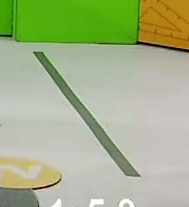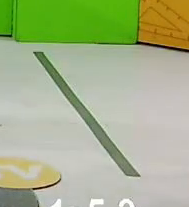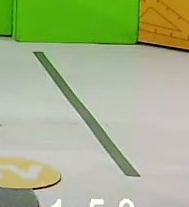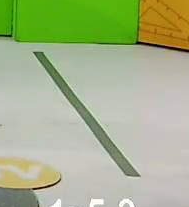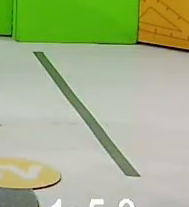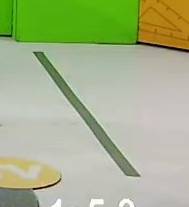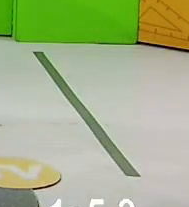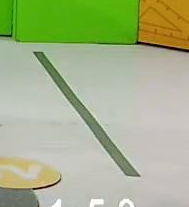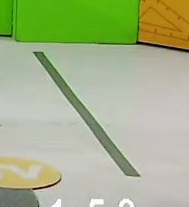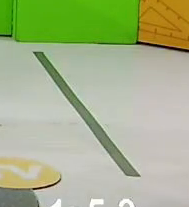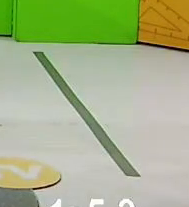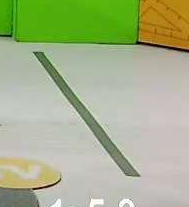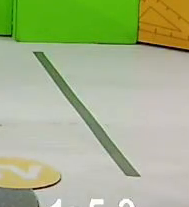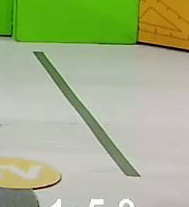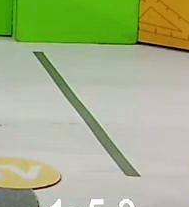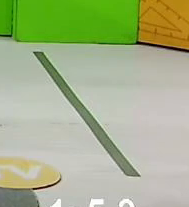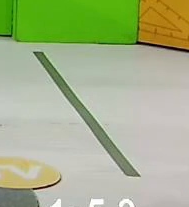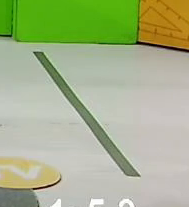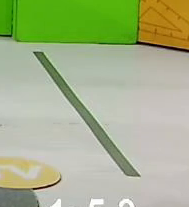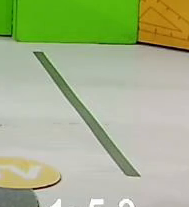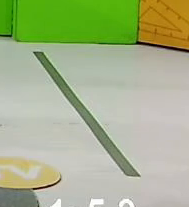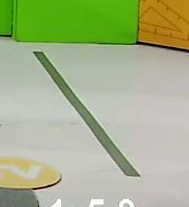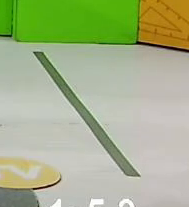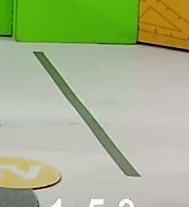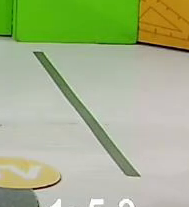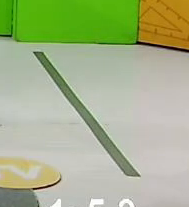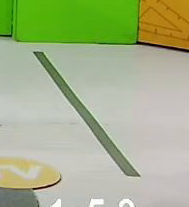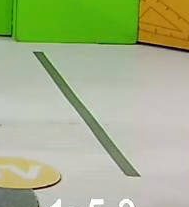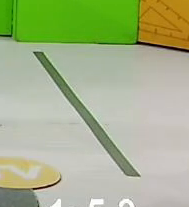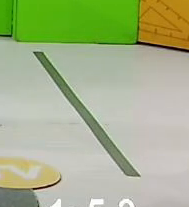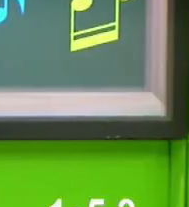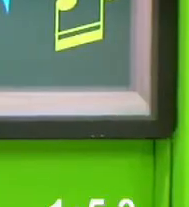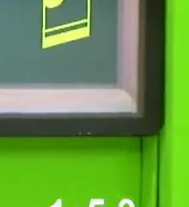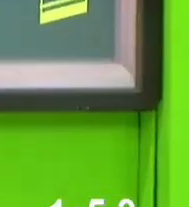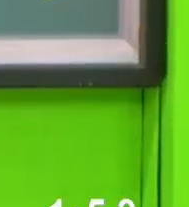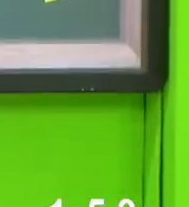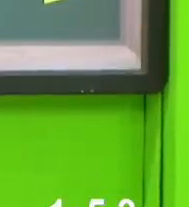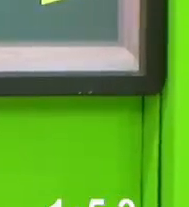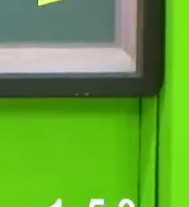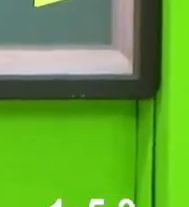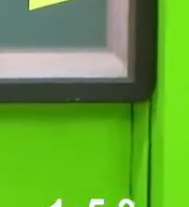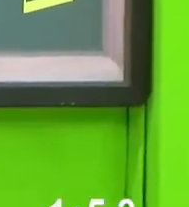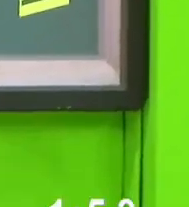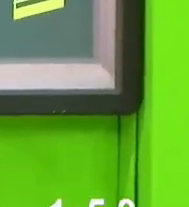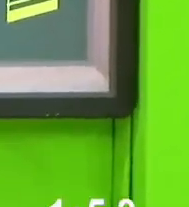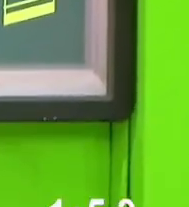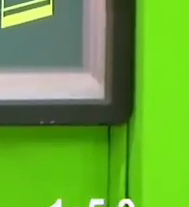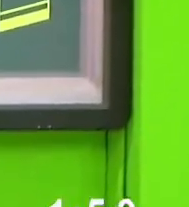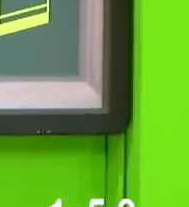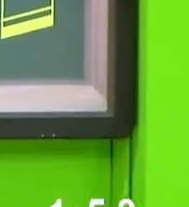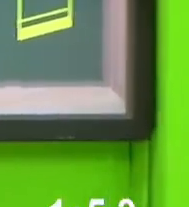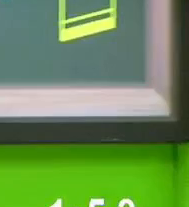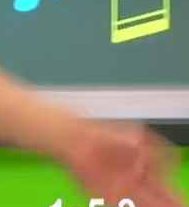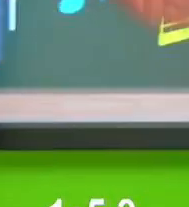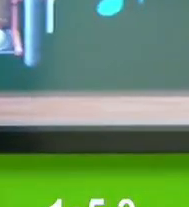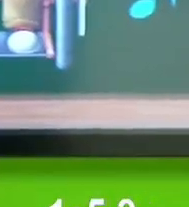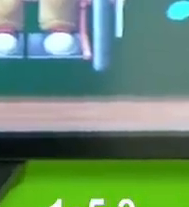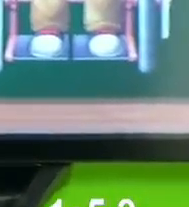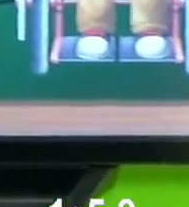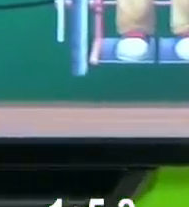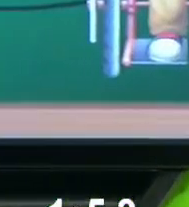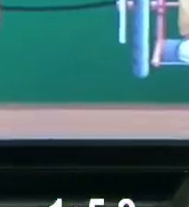plié. Voy, quedo en plié. Vamos a un lado. Brazo derecho. Al otro